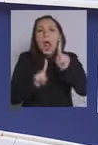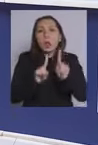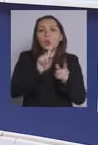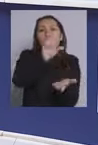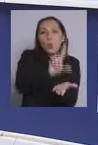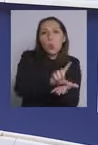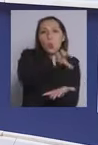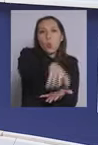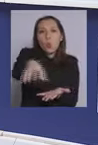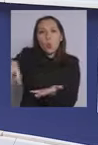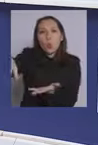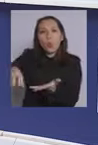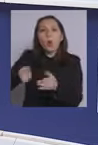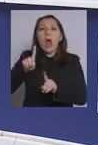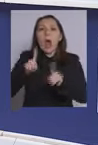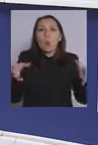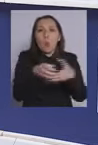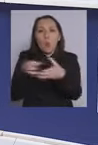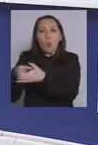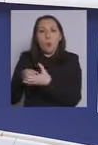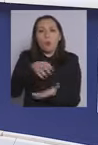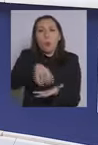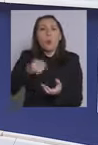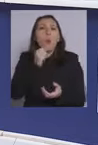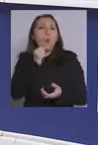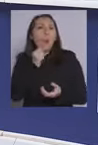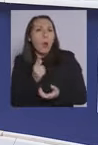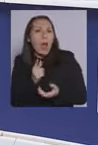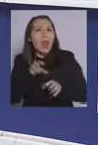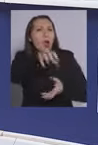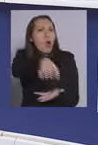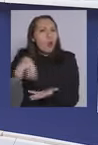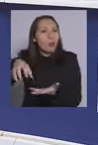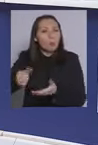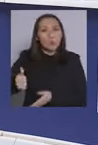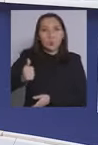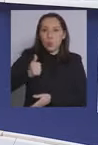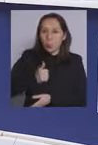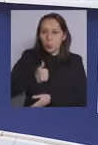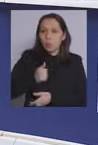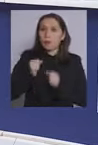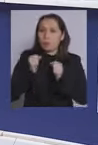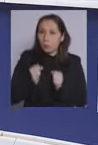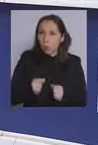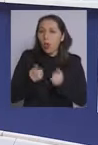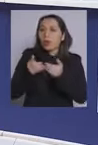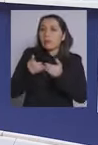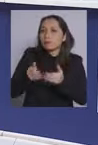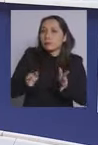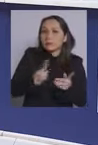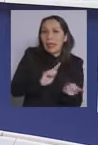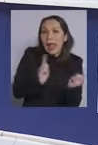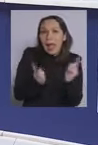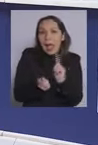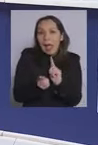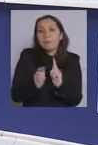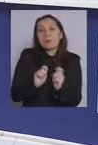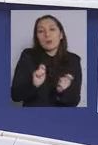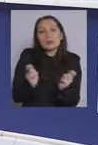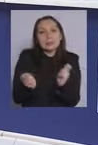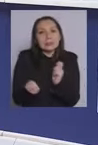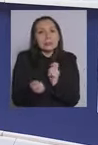por agrupación de comunas. Hoy día, ¿qué agrupaciones de esas comunas están cumpliendo parámetros para poder pasar a esta